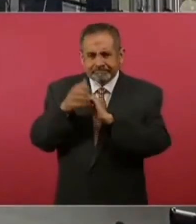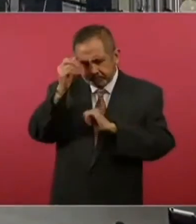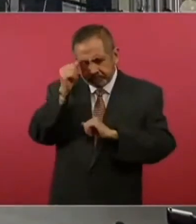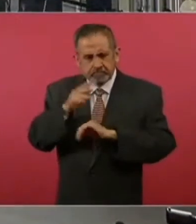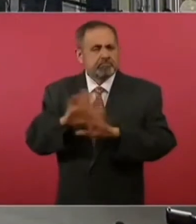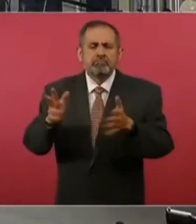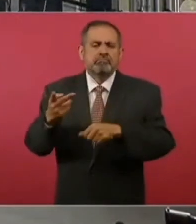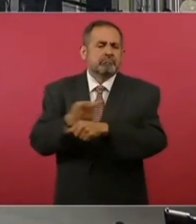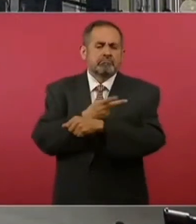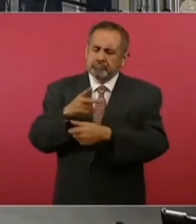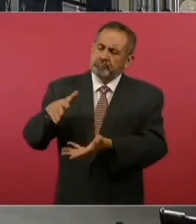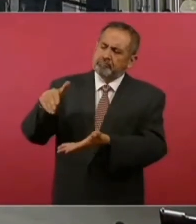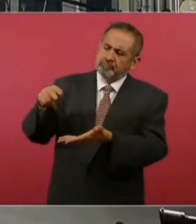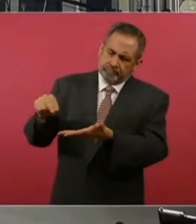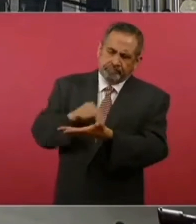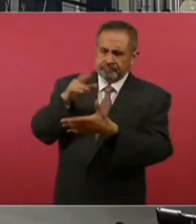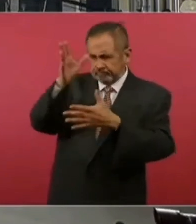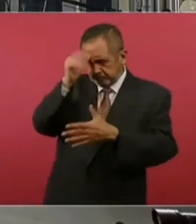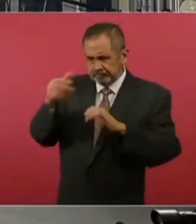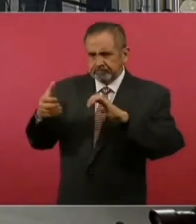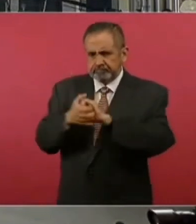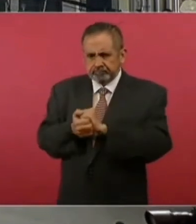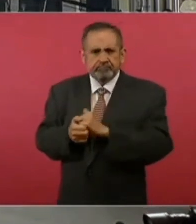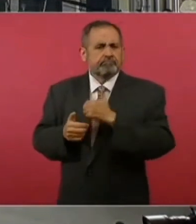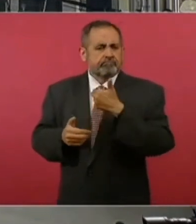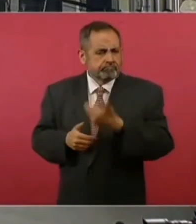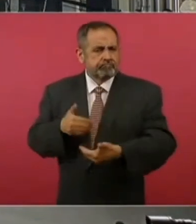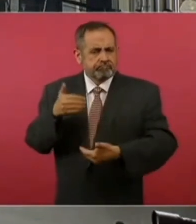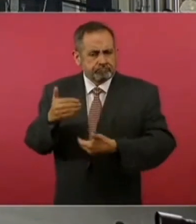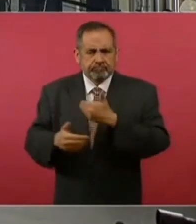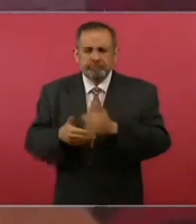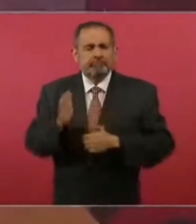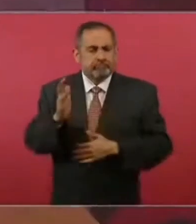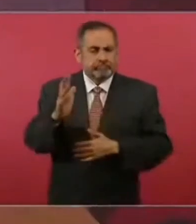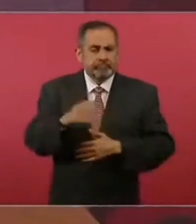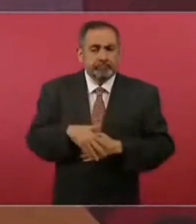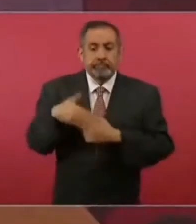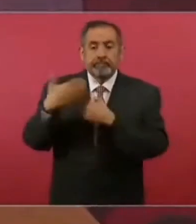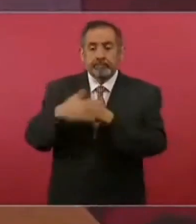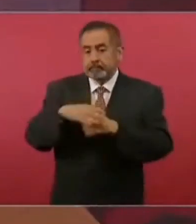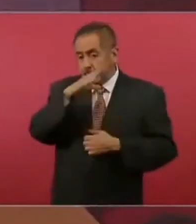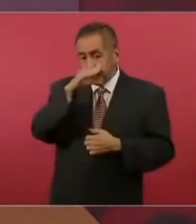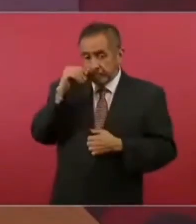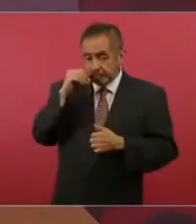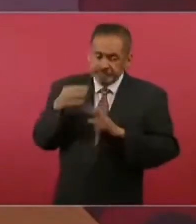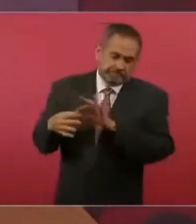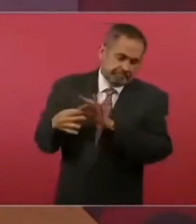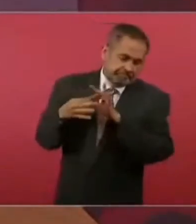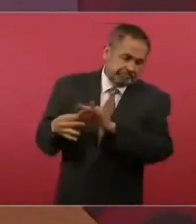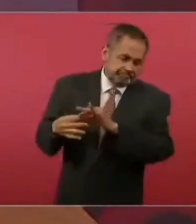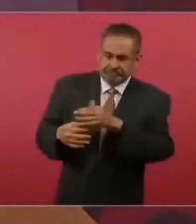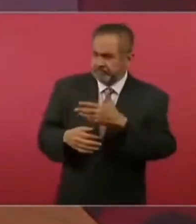acuerdo, pero ya se logró, ya vamos avanzando. La cooperación con Cuba